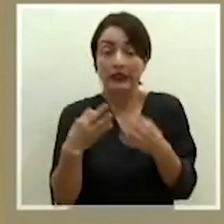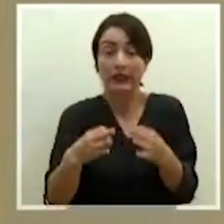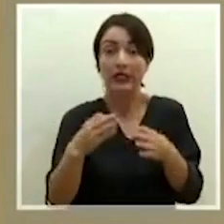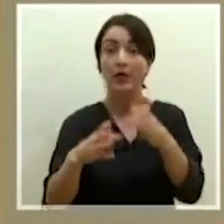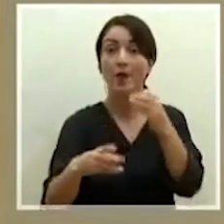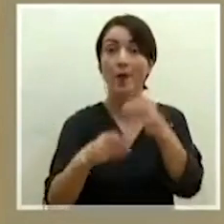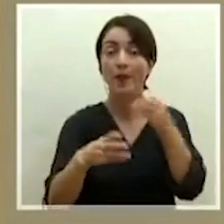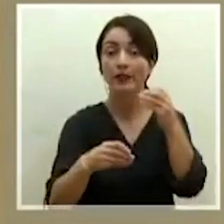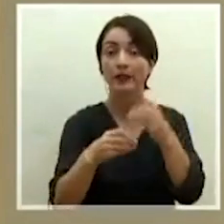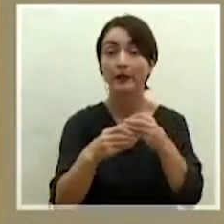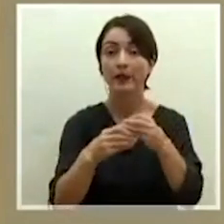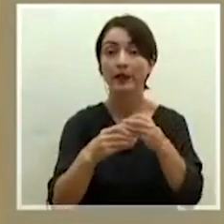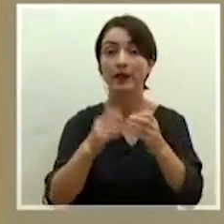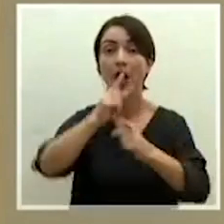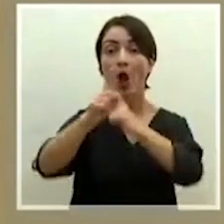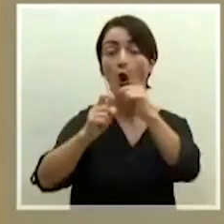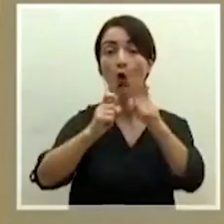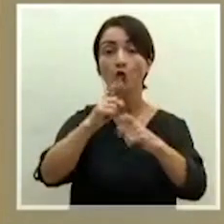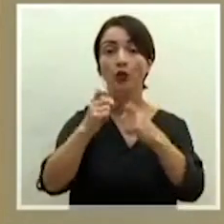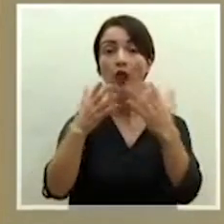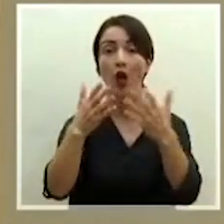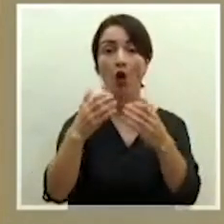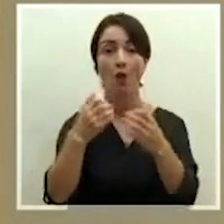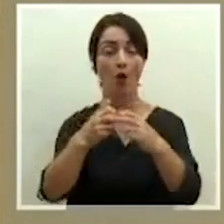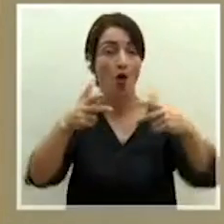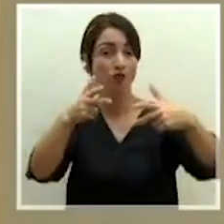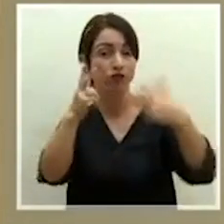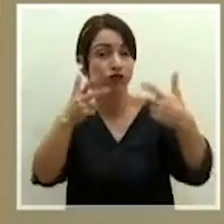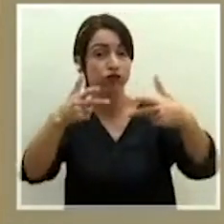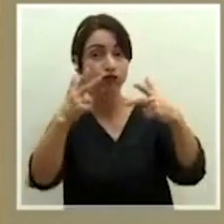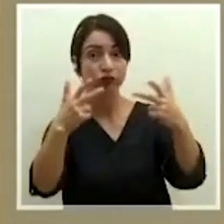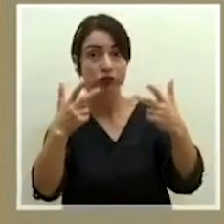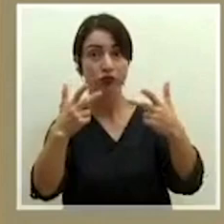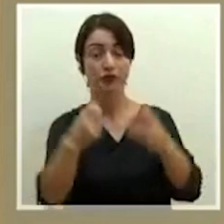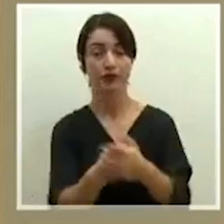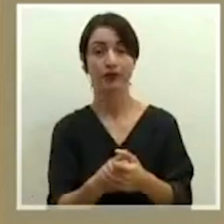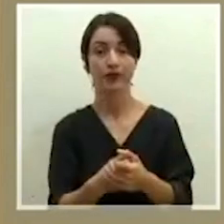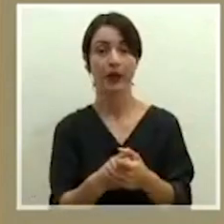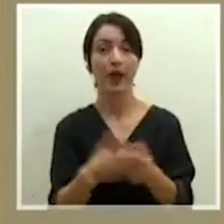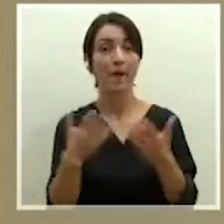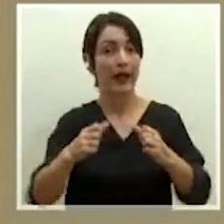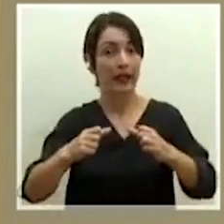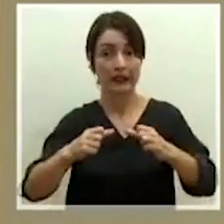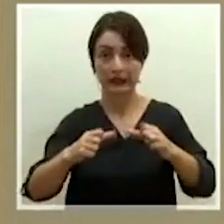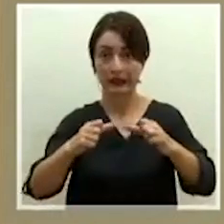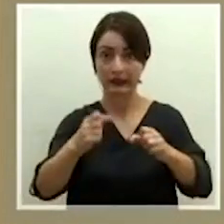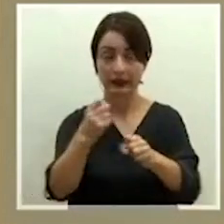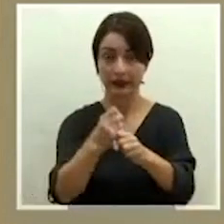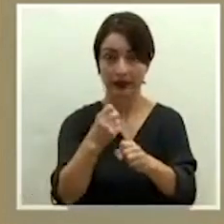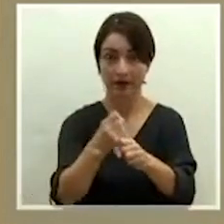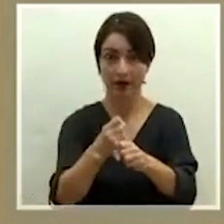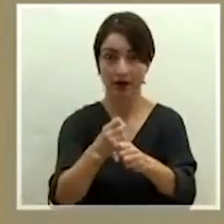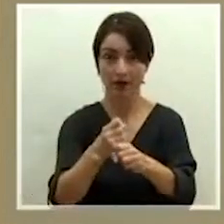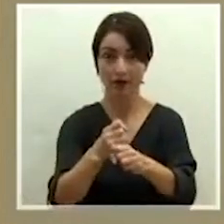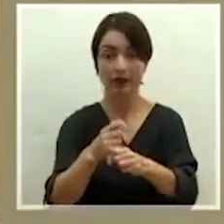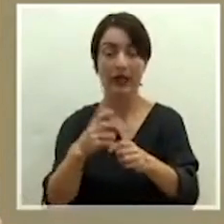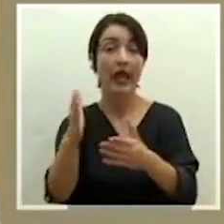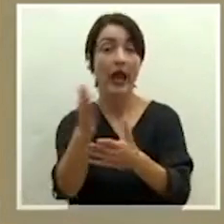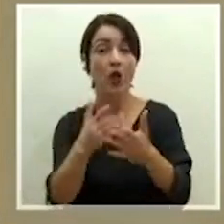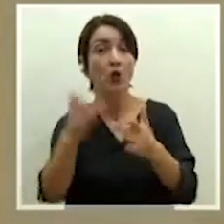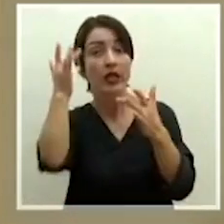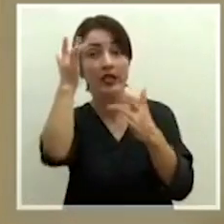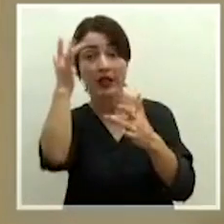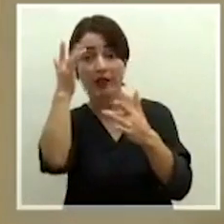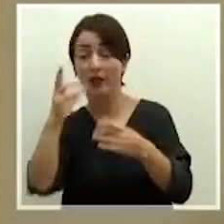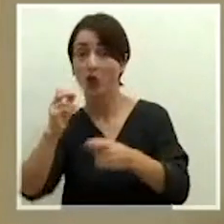más consulta vía telemedicina para mantener la producción en aquellas patologías que no son